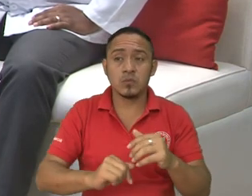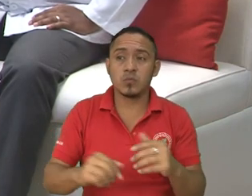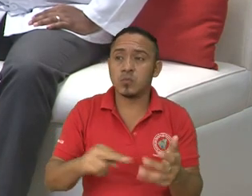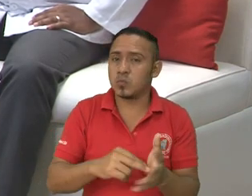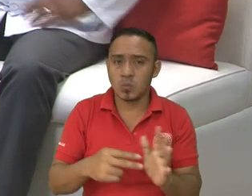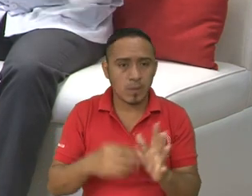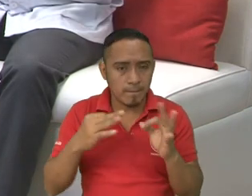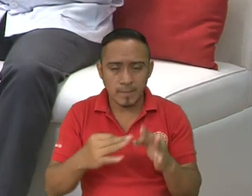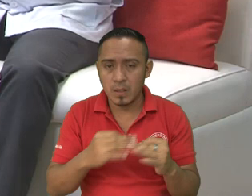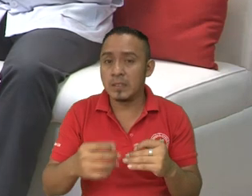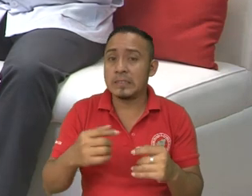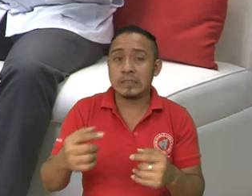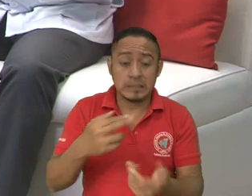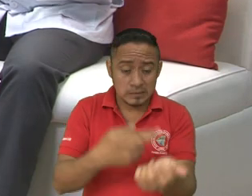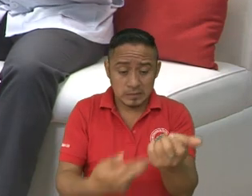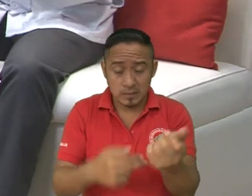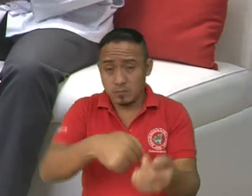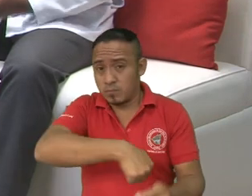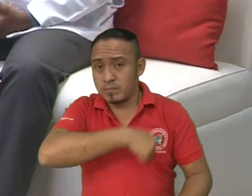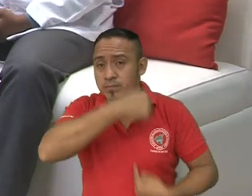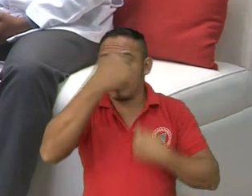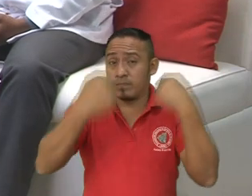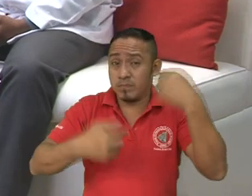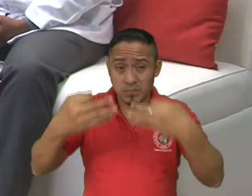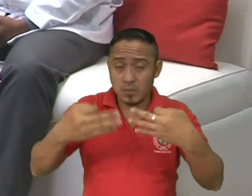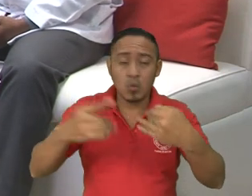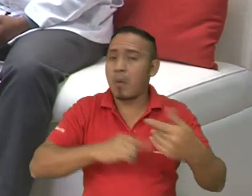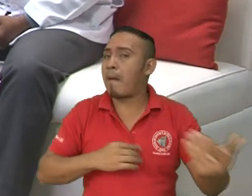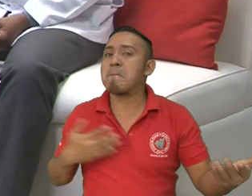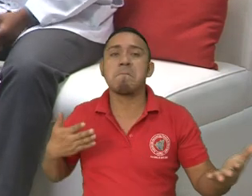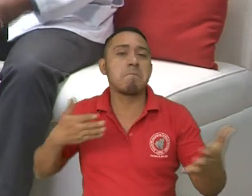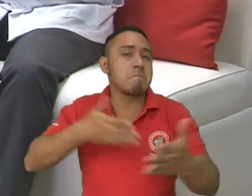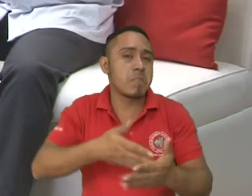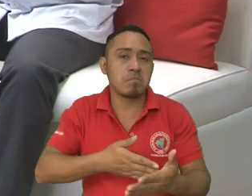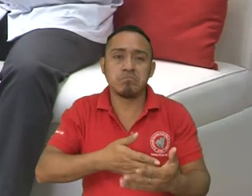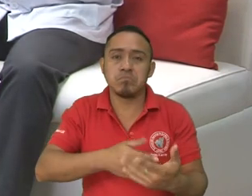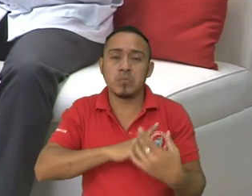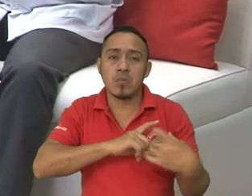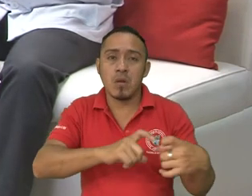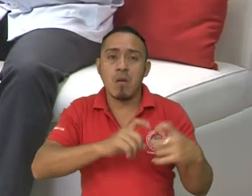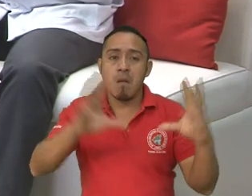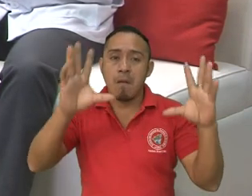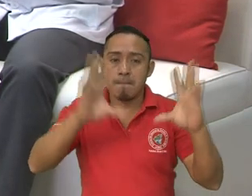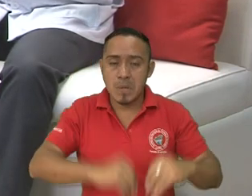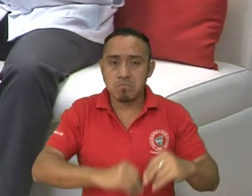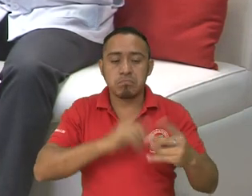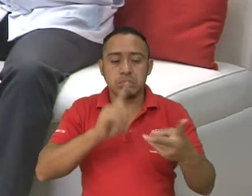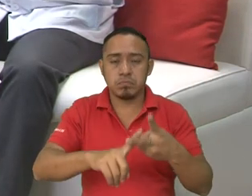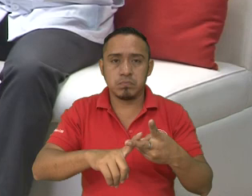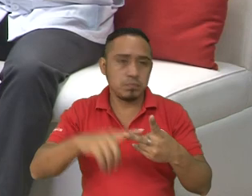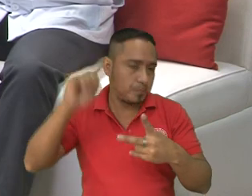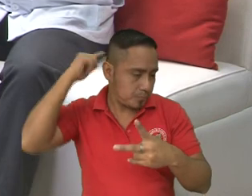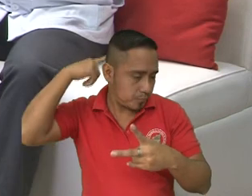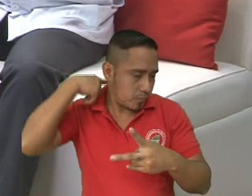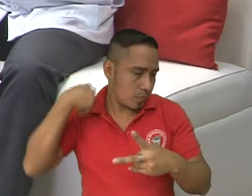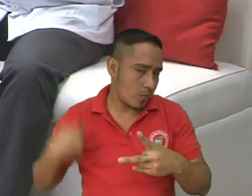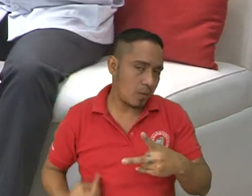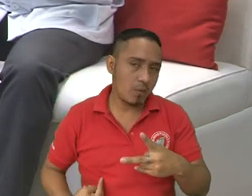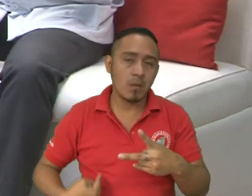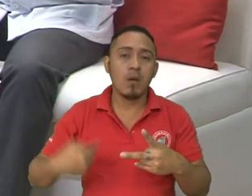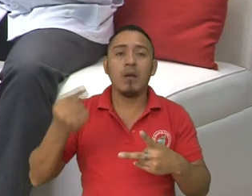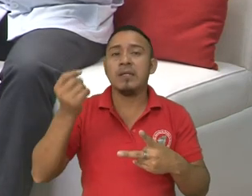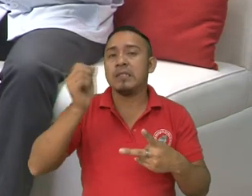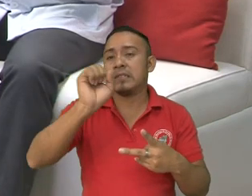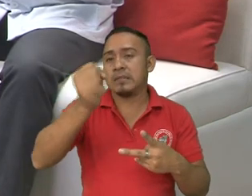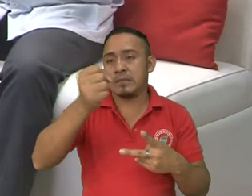bombeo adecuado de sangre en todo el organismo y deja de funcionar nuestro corazón, nuestro sistema nervioso central, y llega a